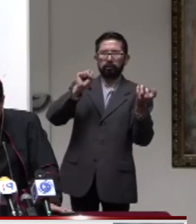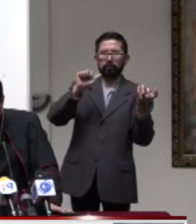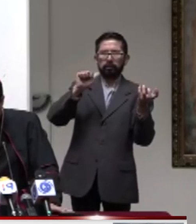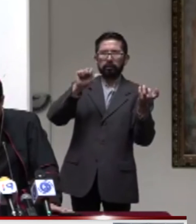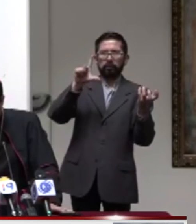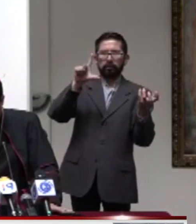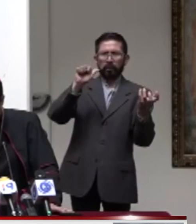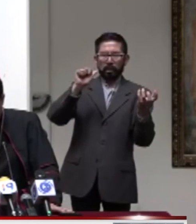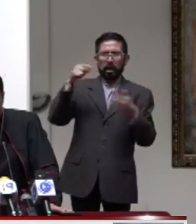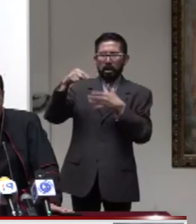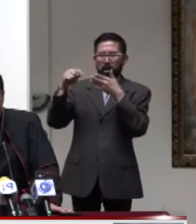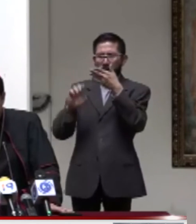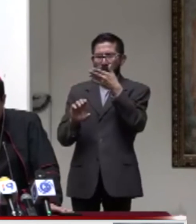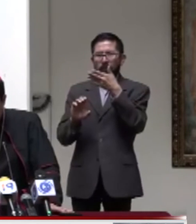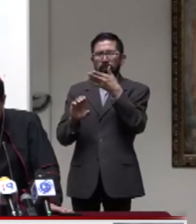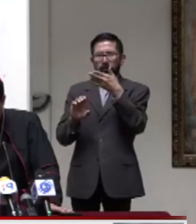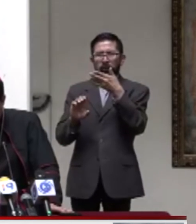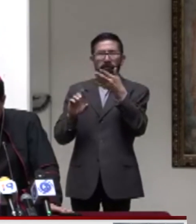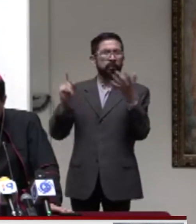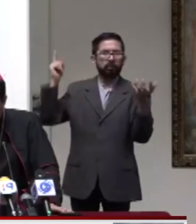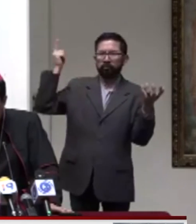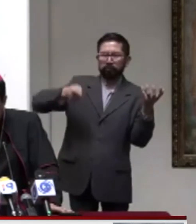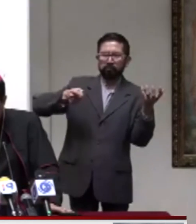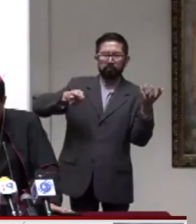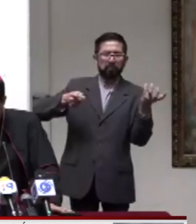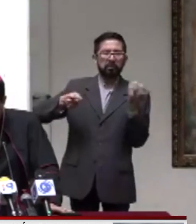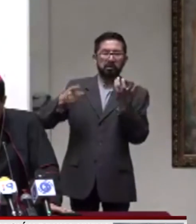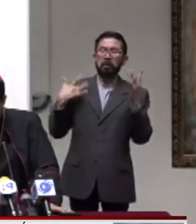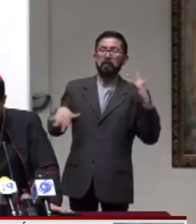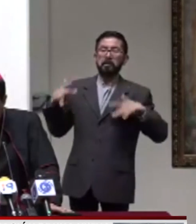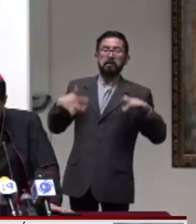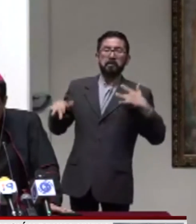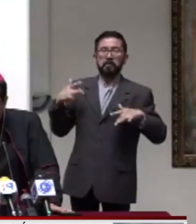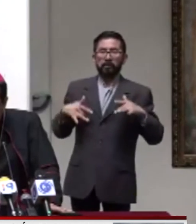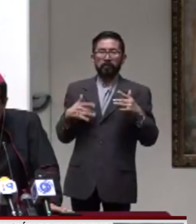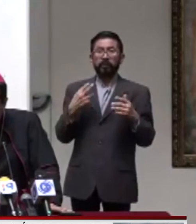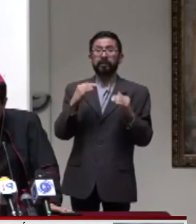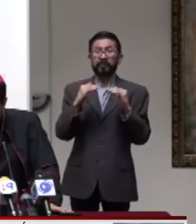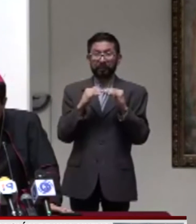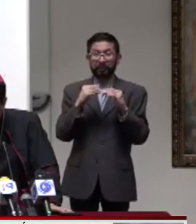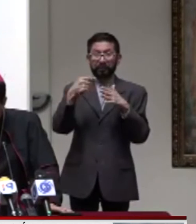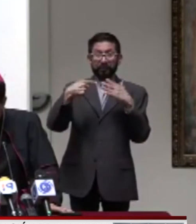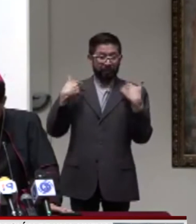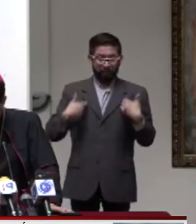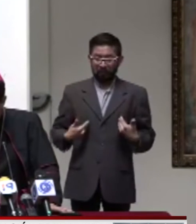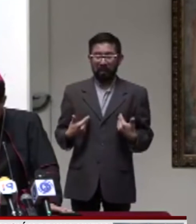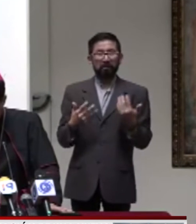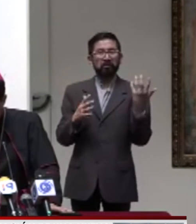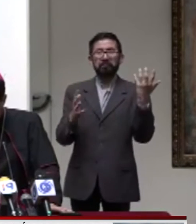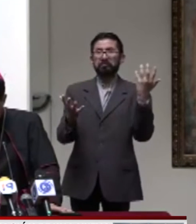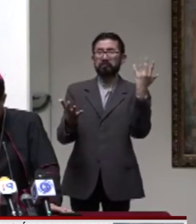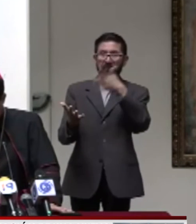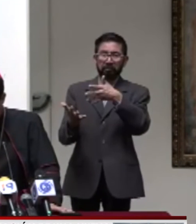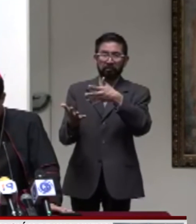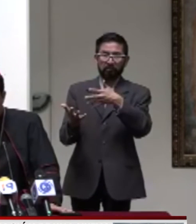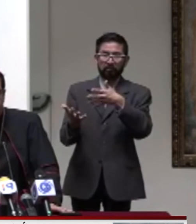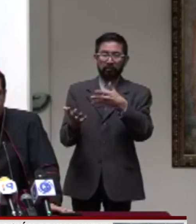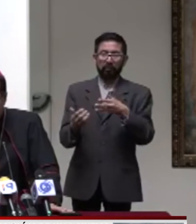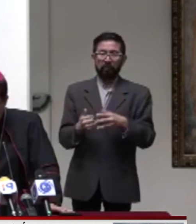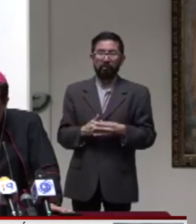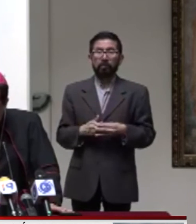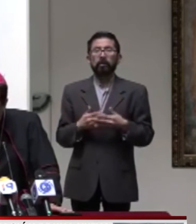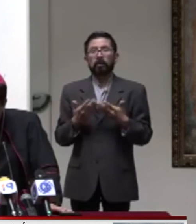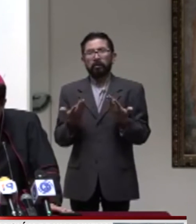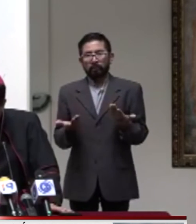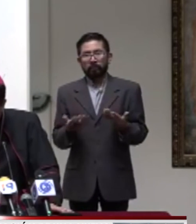lo Constitucional en vez de cumplirla y violando los derechos humanos.